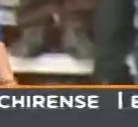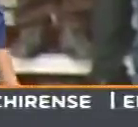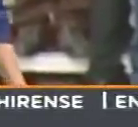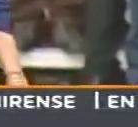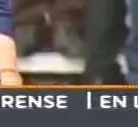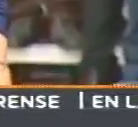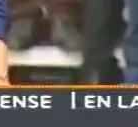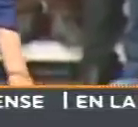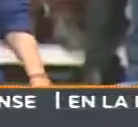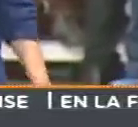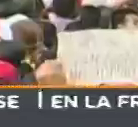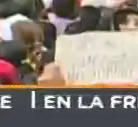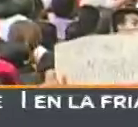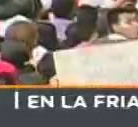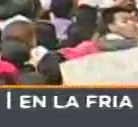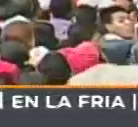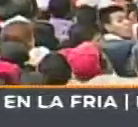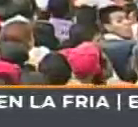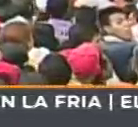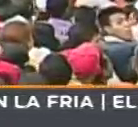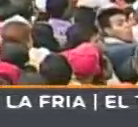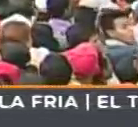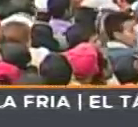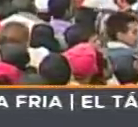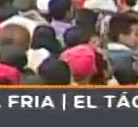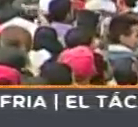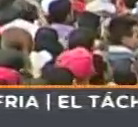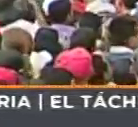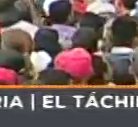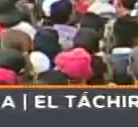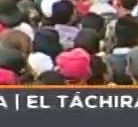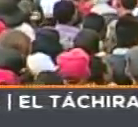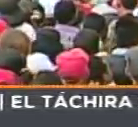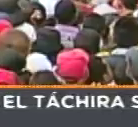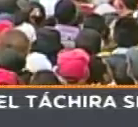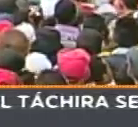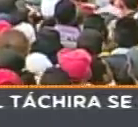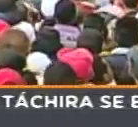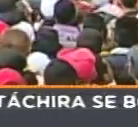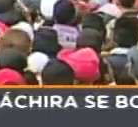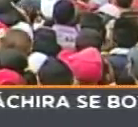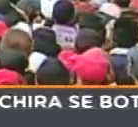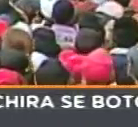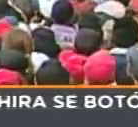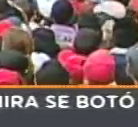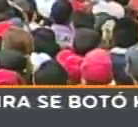y solamente tú y tú